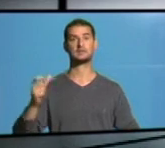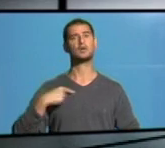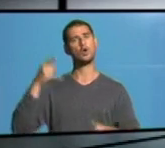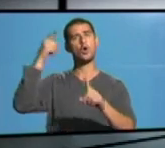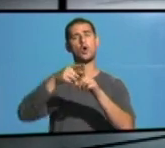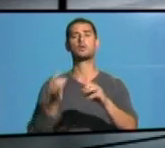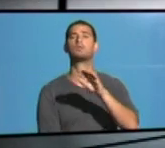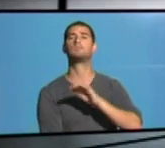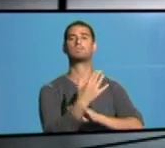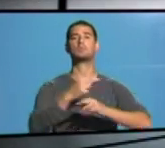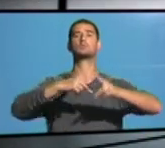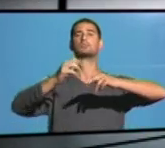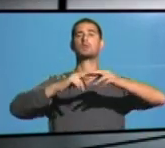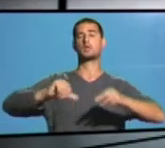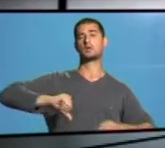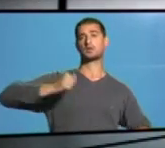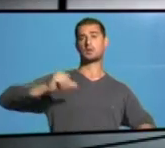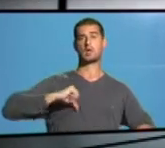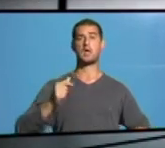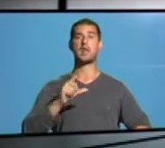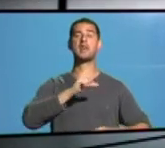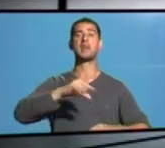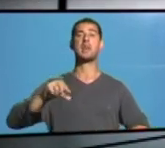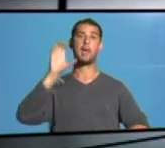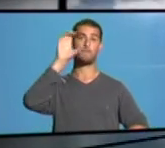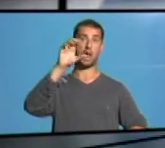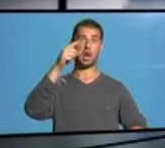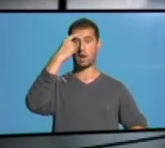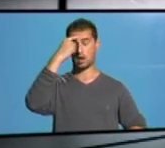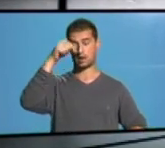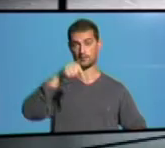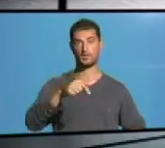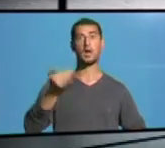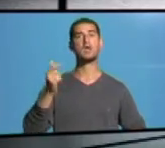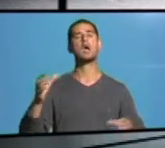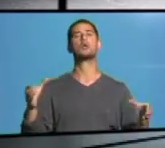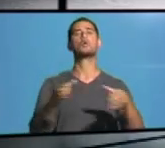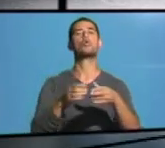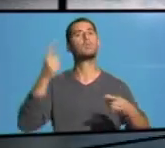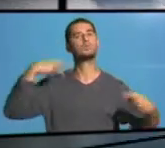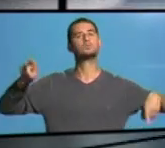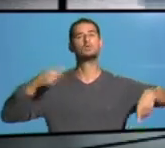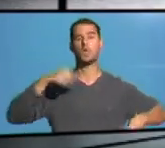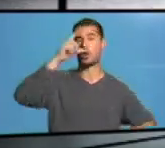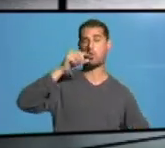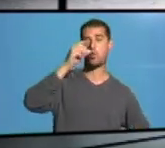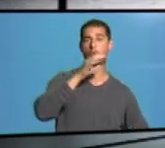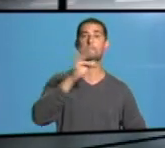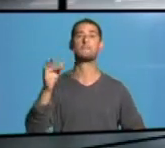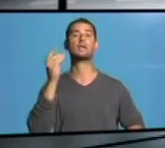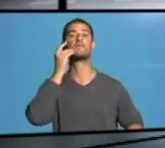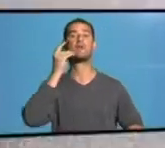hospital materno-infantil no Nepal. A xuntanza solidaria incluiu actuacións de grupos musicais de Lugo e Ferrol.